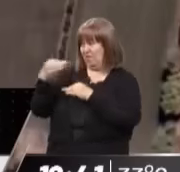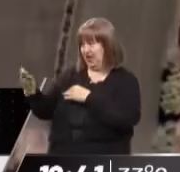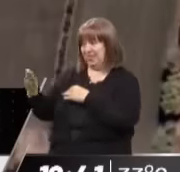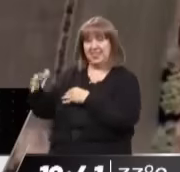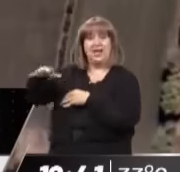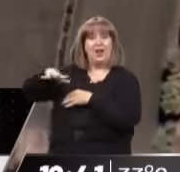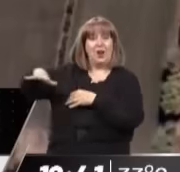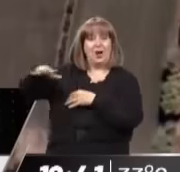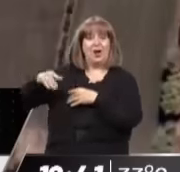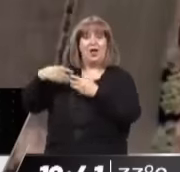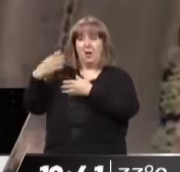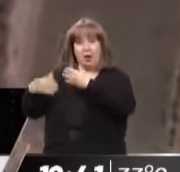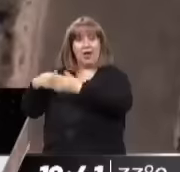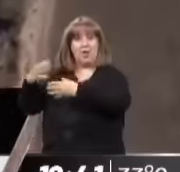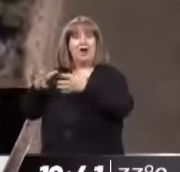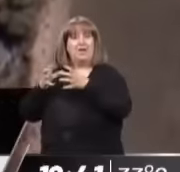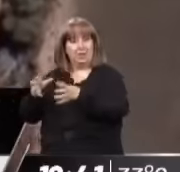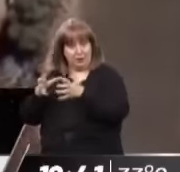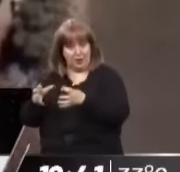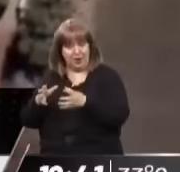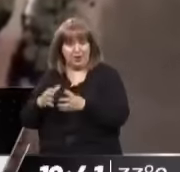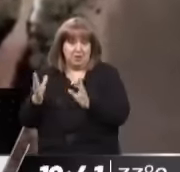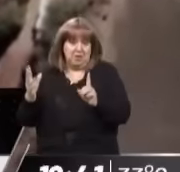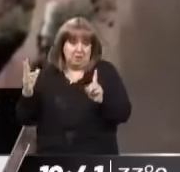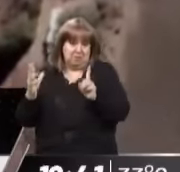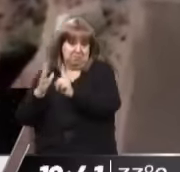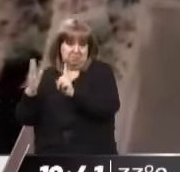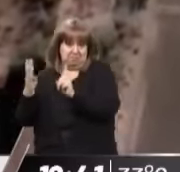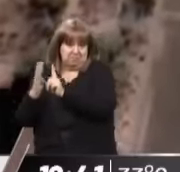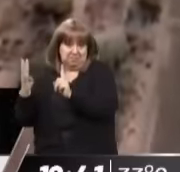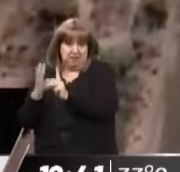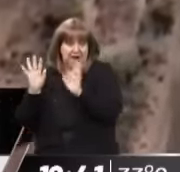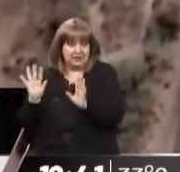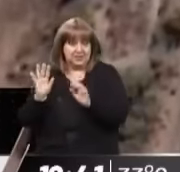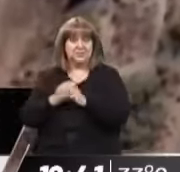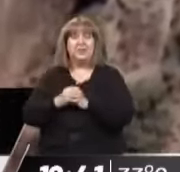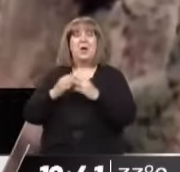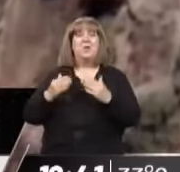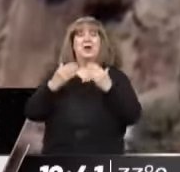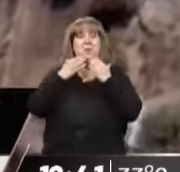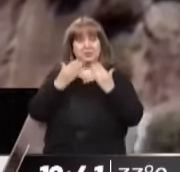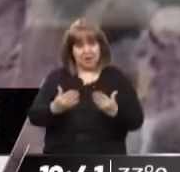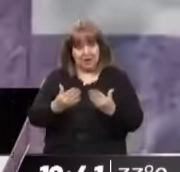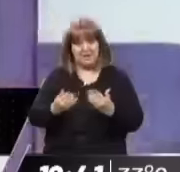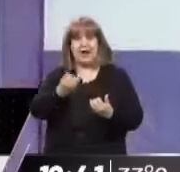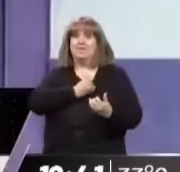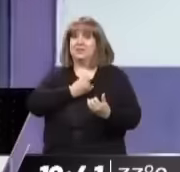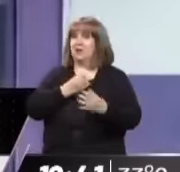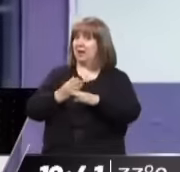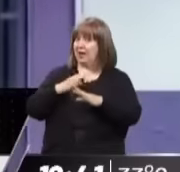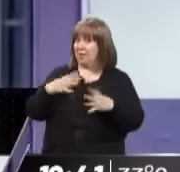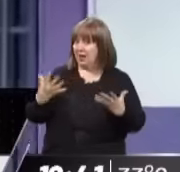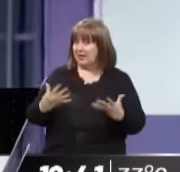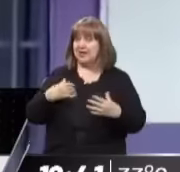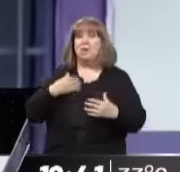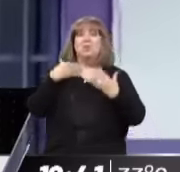Claro, estamos atentos, Miguel. Muchas gracias. Gracias a ustedes y bueno, siempre decirles feliz año nuevo a todo el equipo, ahí con Carlos Cortés, con